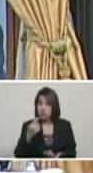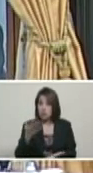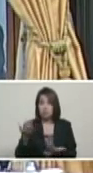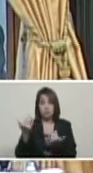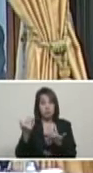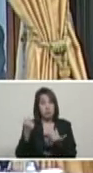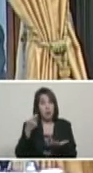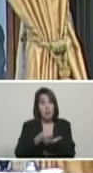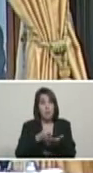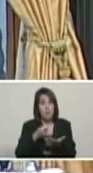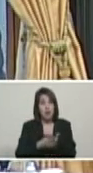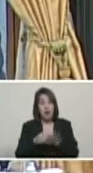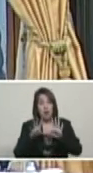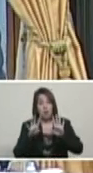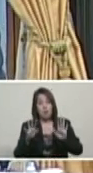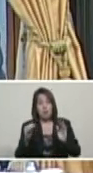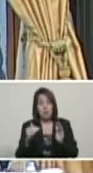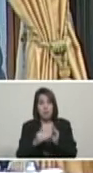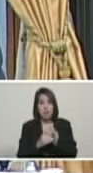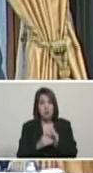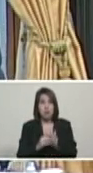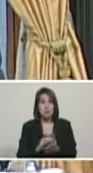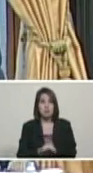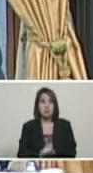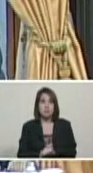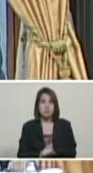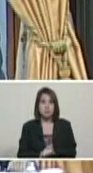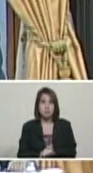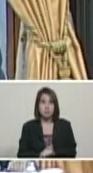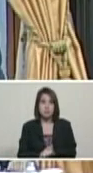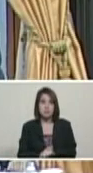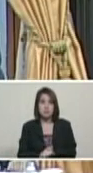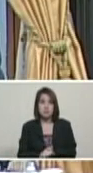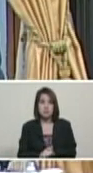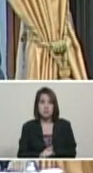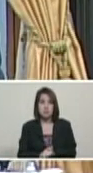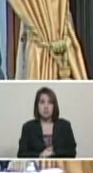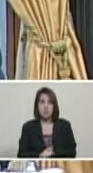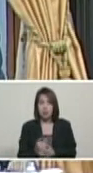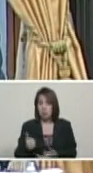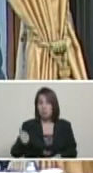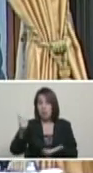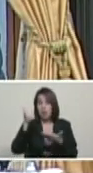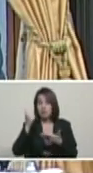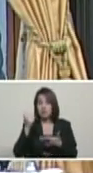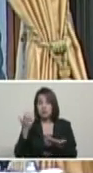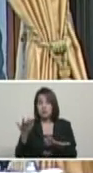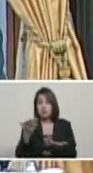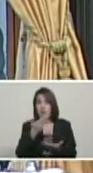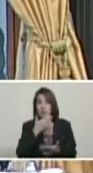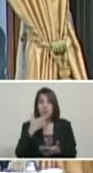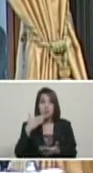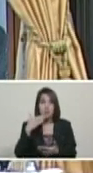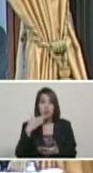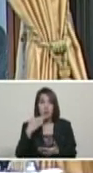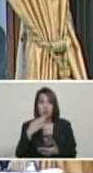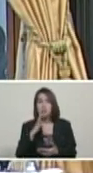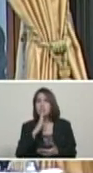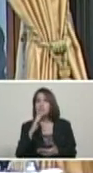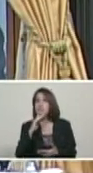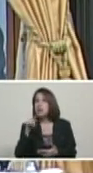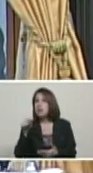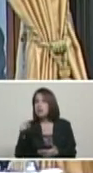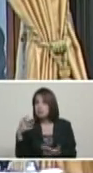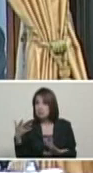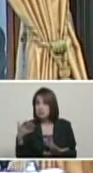bolívares. Ah, dígame usted qué banco le da ese beneficio. Ah, Sudeban. Ni Sudeban